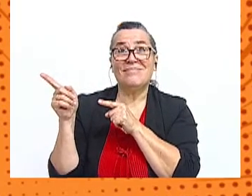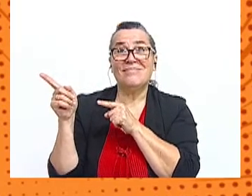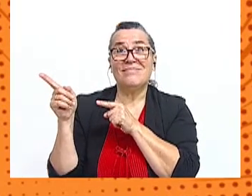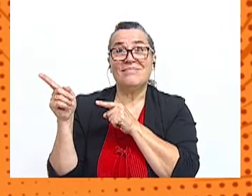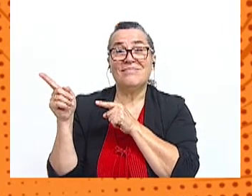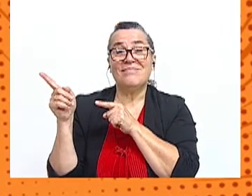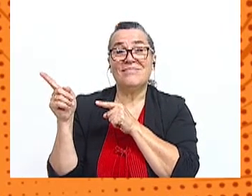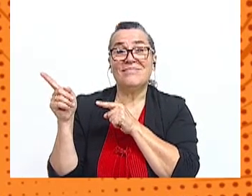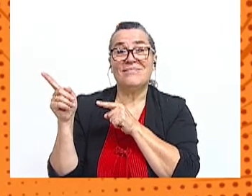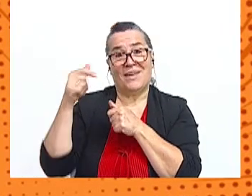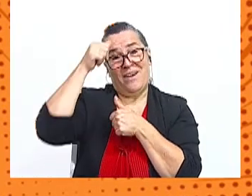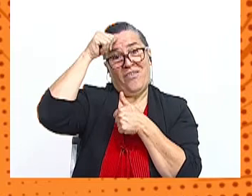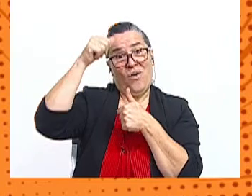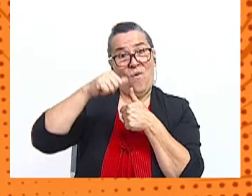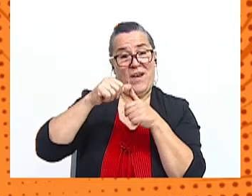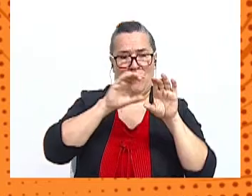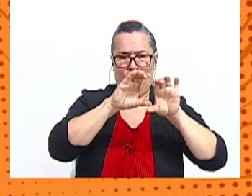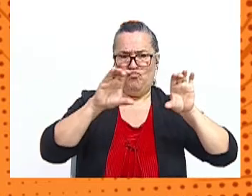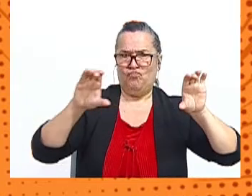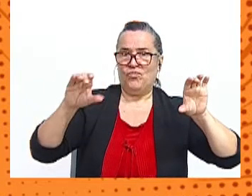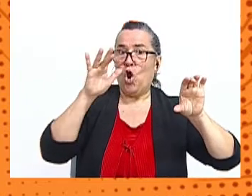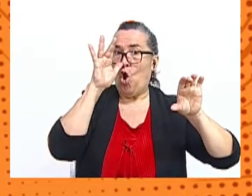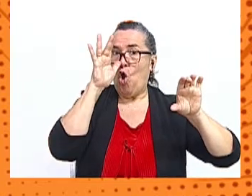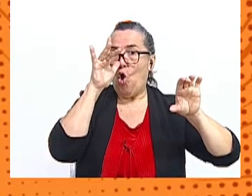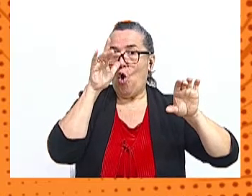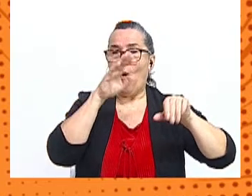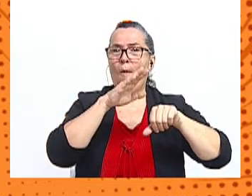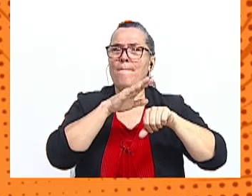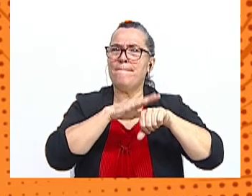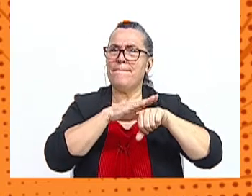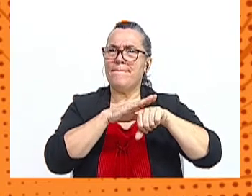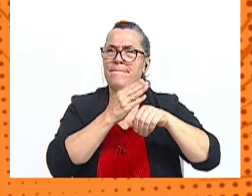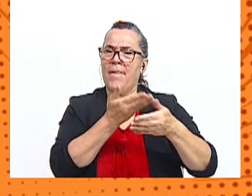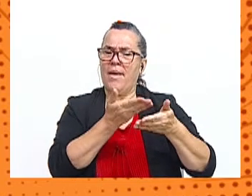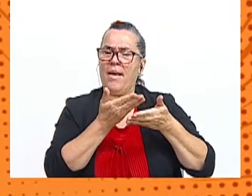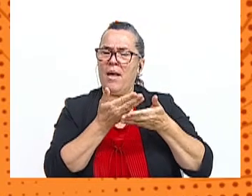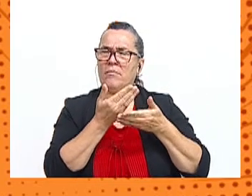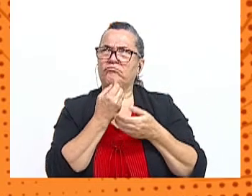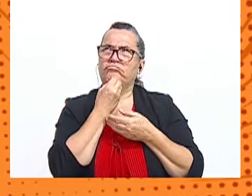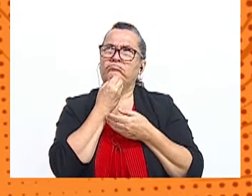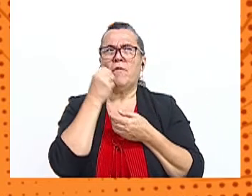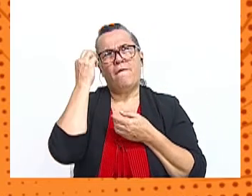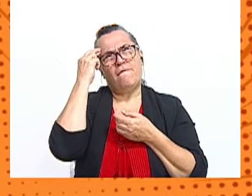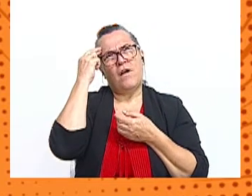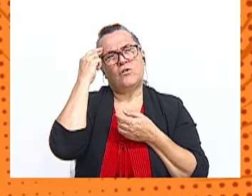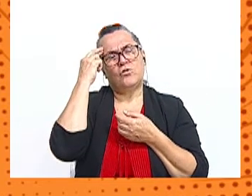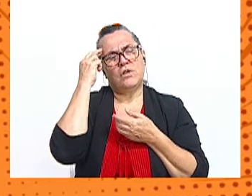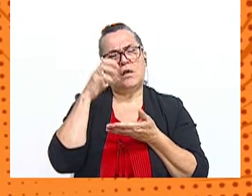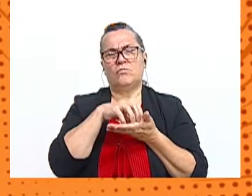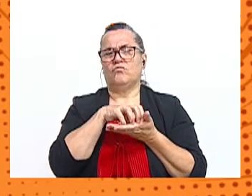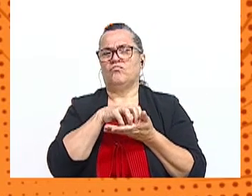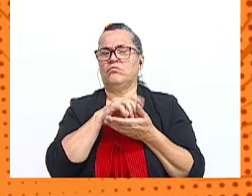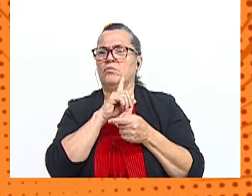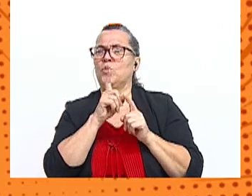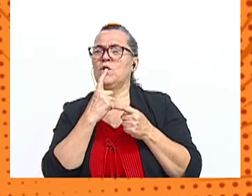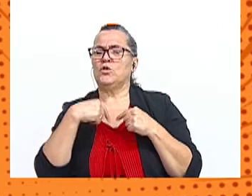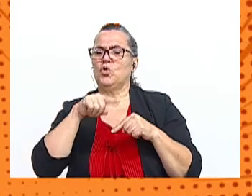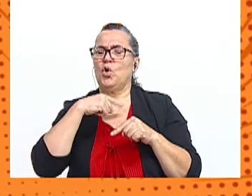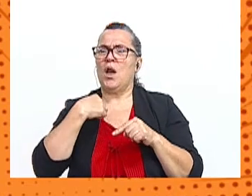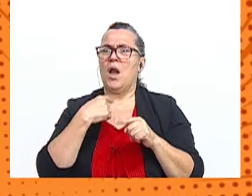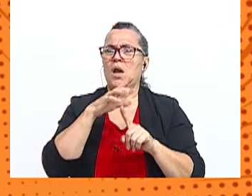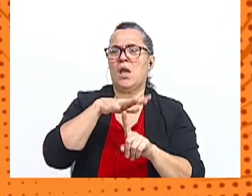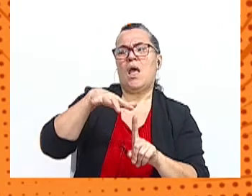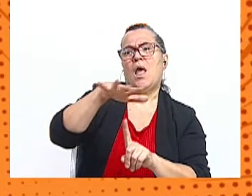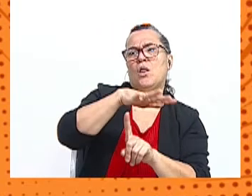Recuerden, las tiras cómicas nos permiten reflexionar, cuestionarnos nuestro entorno, de manera